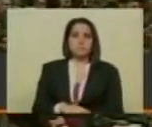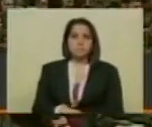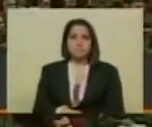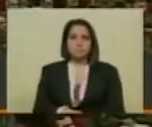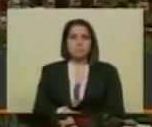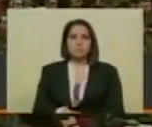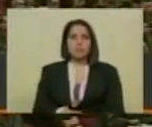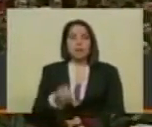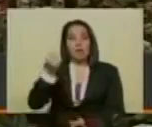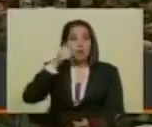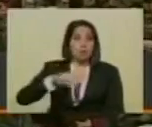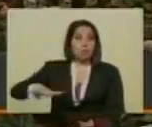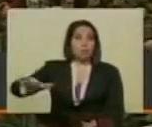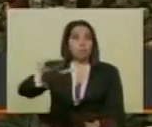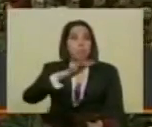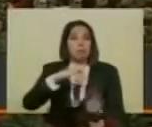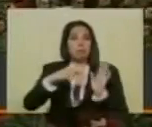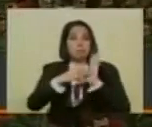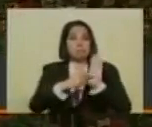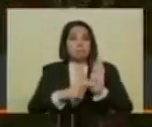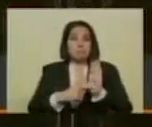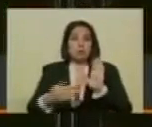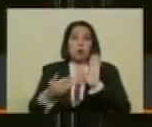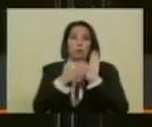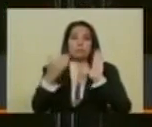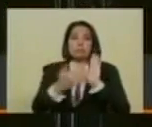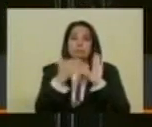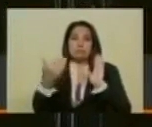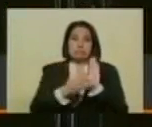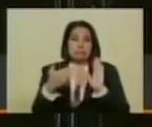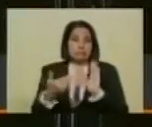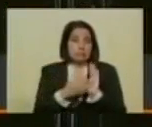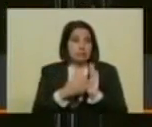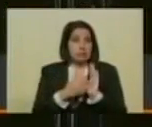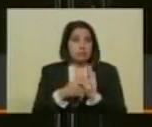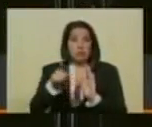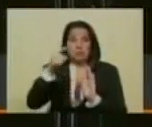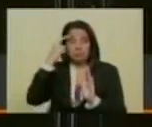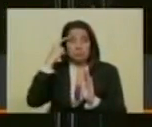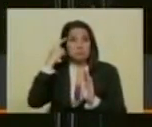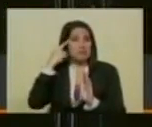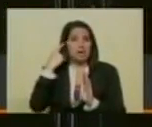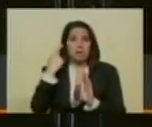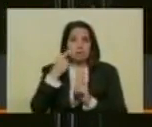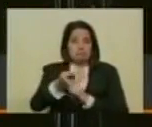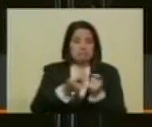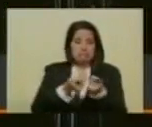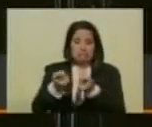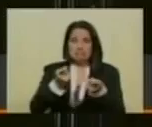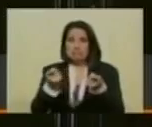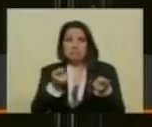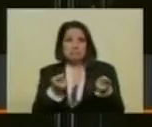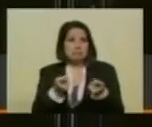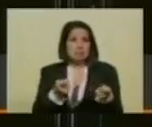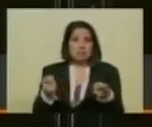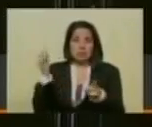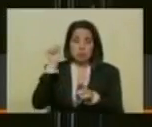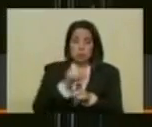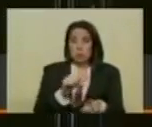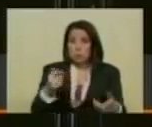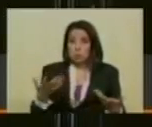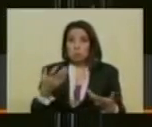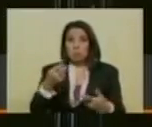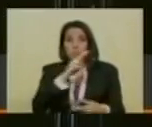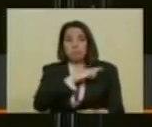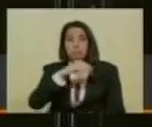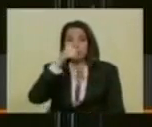Nuestro pueblo se enfrentó a 1000 amenazas. Ustedes no saben las amenazas, las presiones que como presidente, jefe